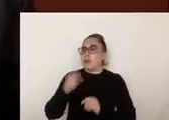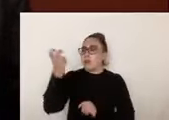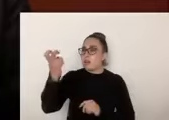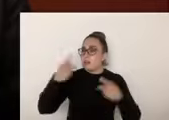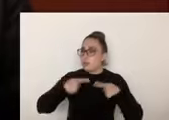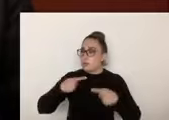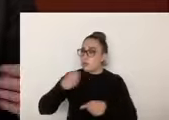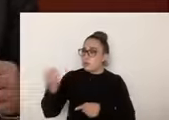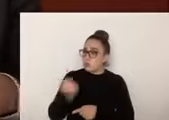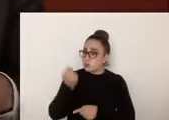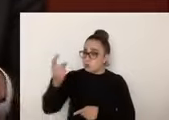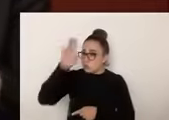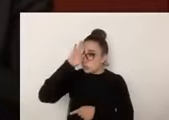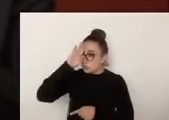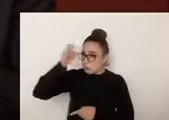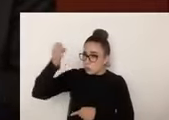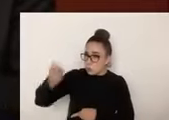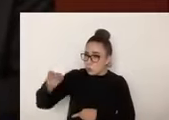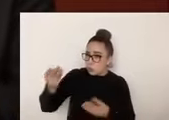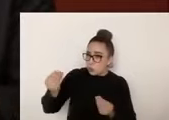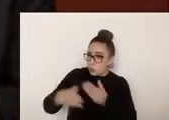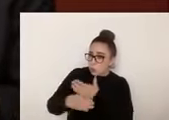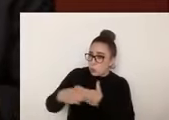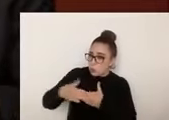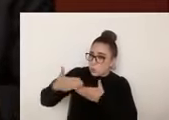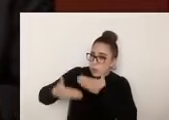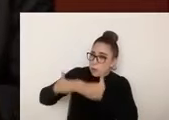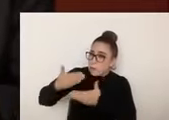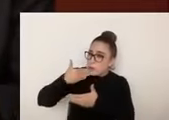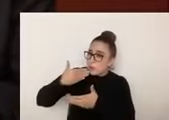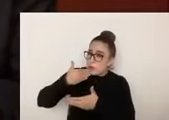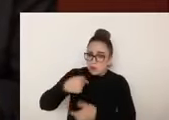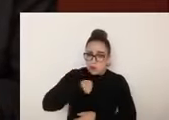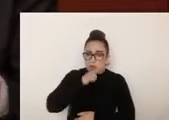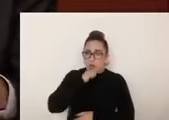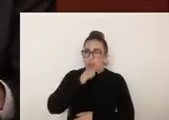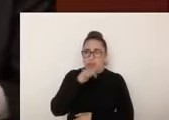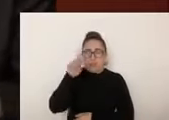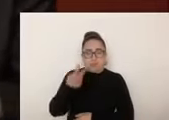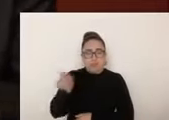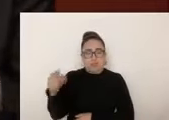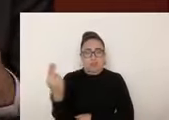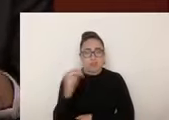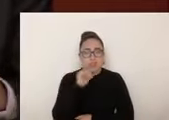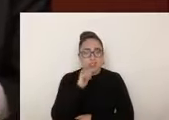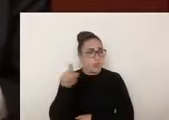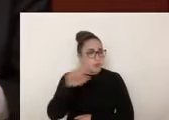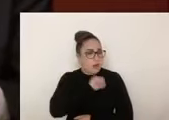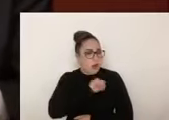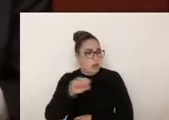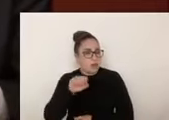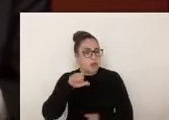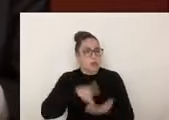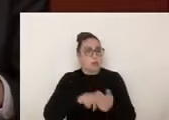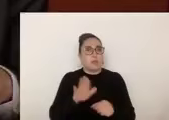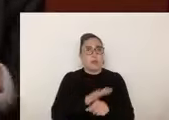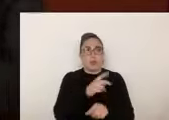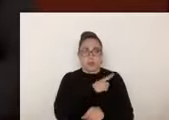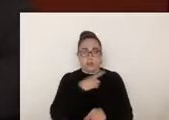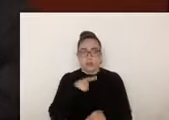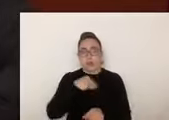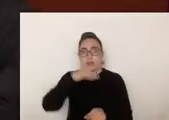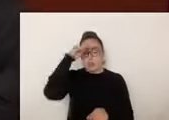se lo merece. Por lo tanto, son relaciones complejas, pero que, insisto, voy a apelar a nuestras intuiciones